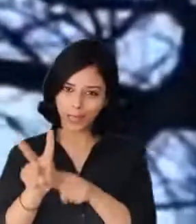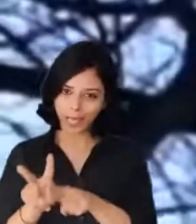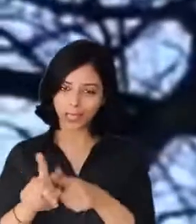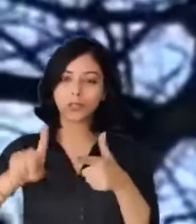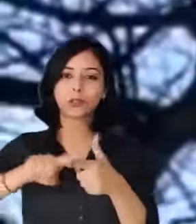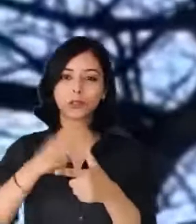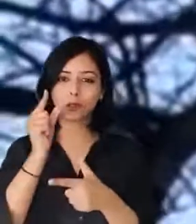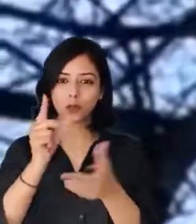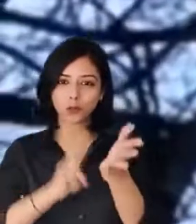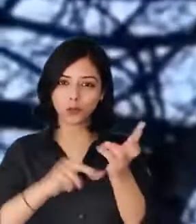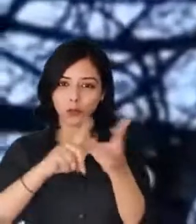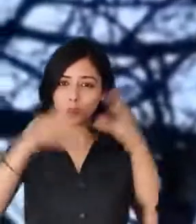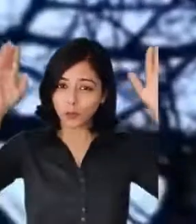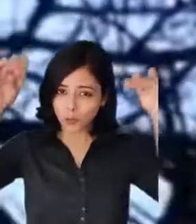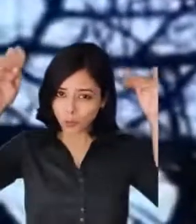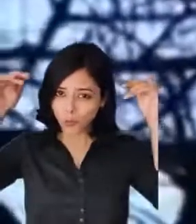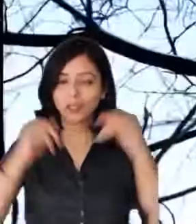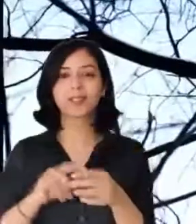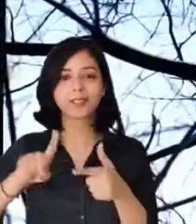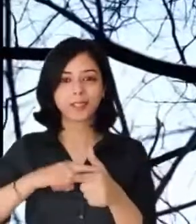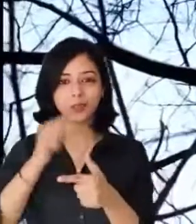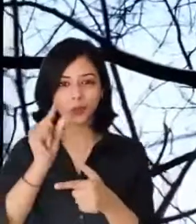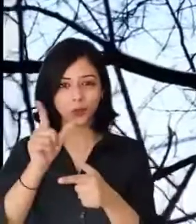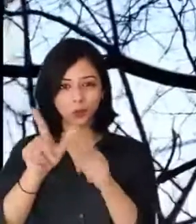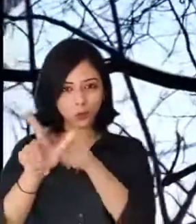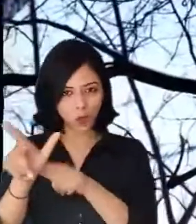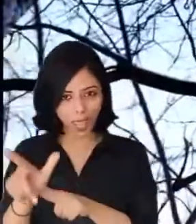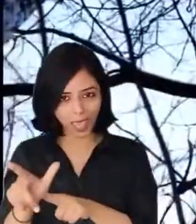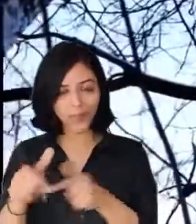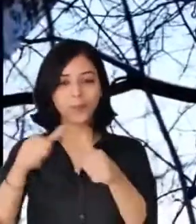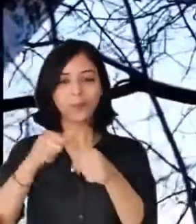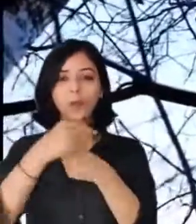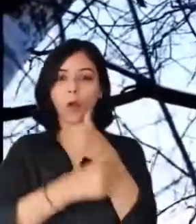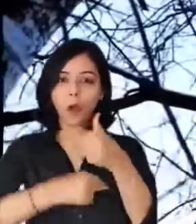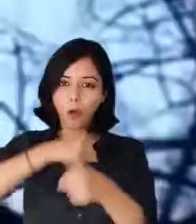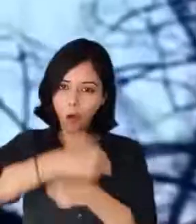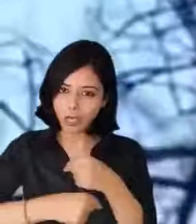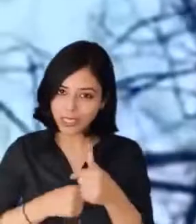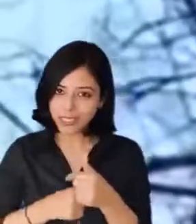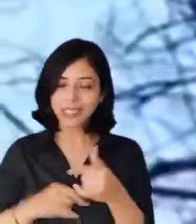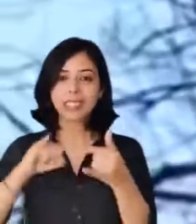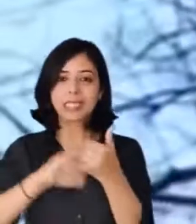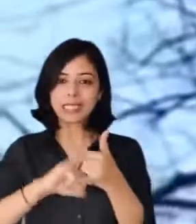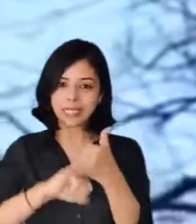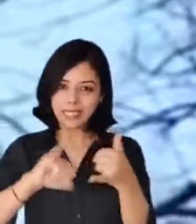Luego, la tía de Paxton reveló un detalle impactante que horrorizó hasta los experimentados investigadores del caso.